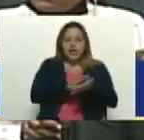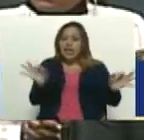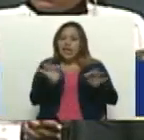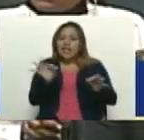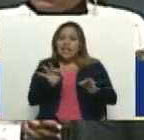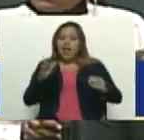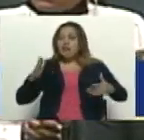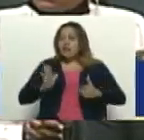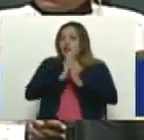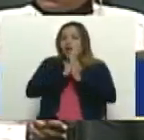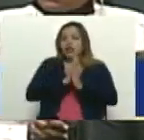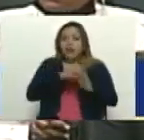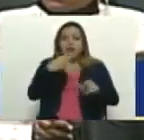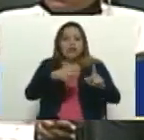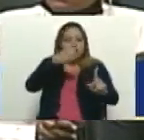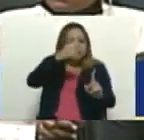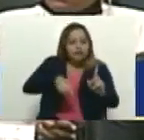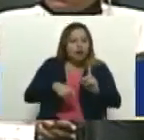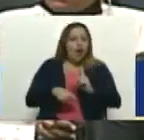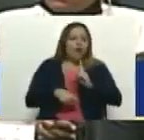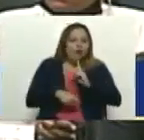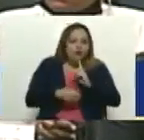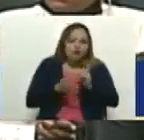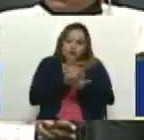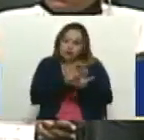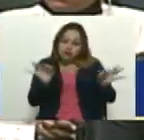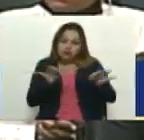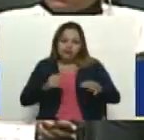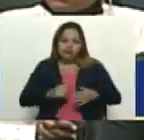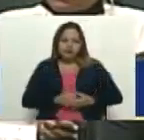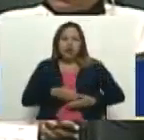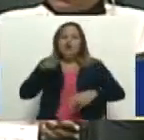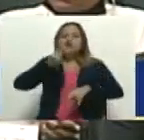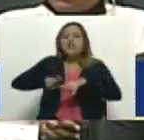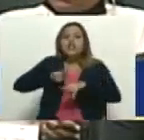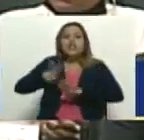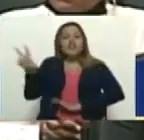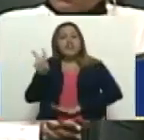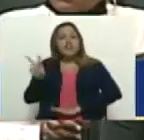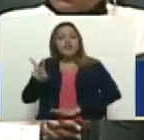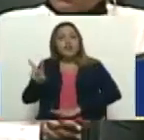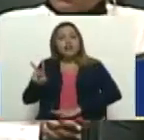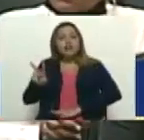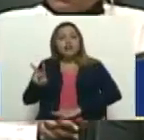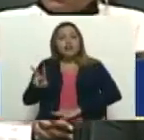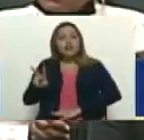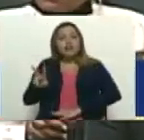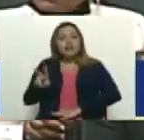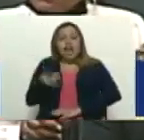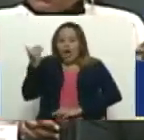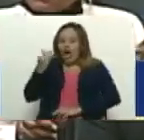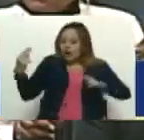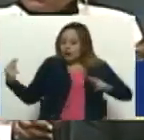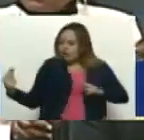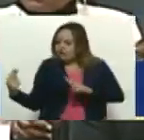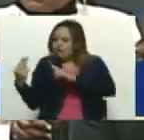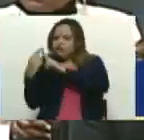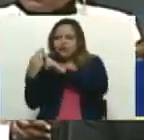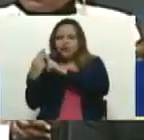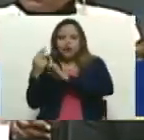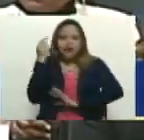un santo para prenderle una vela. Un niño de Venezuela tuvo un encuentro con